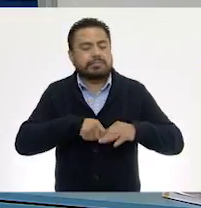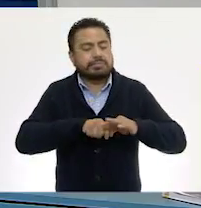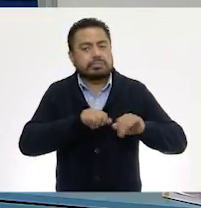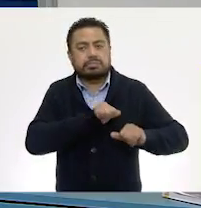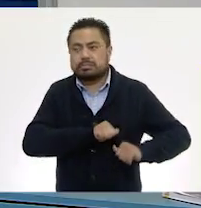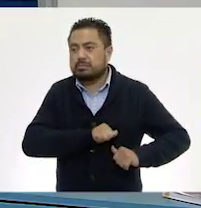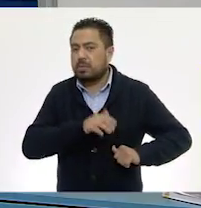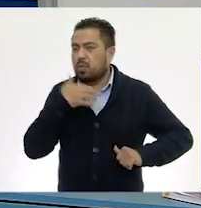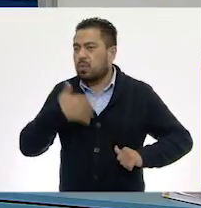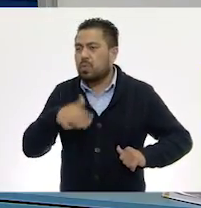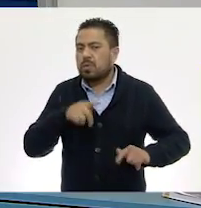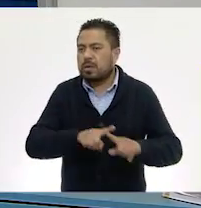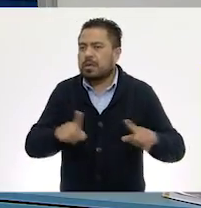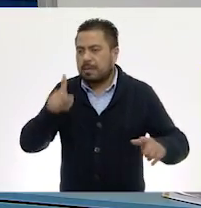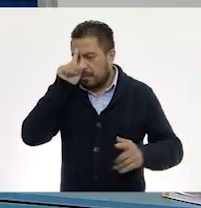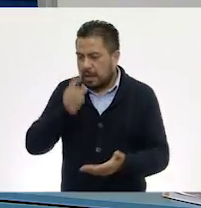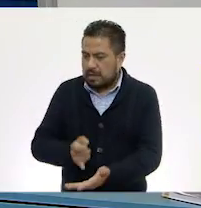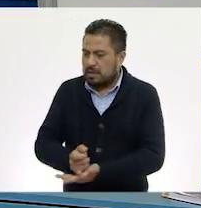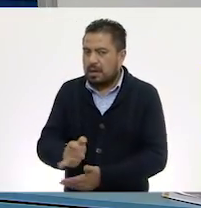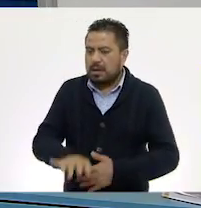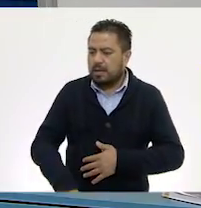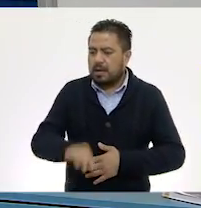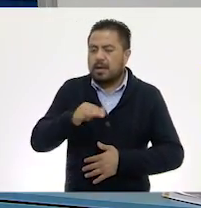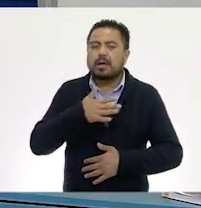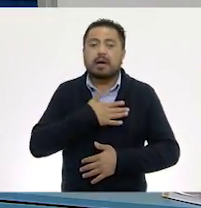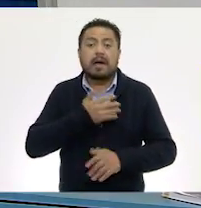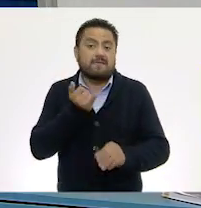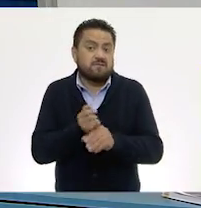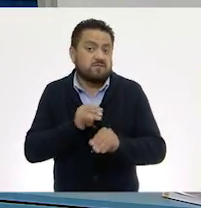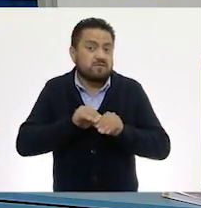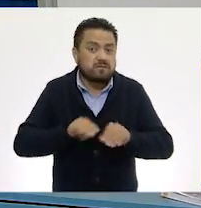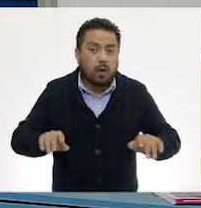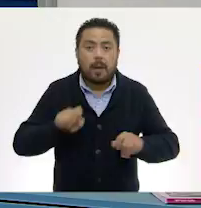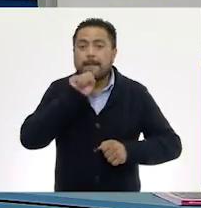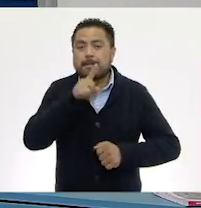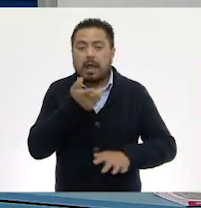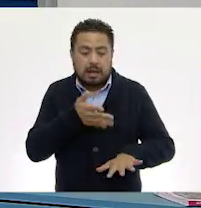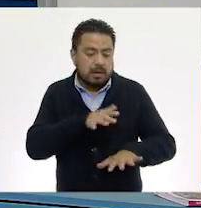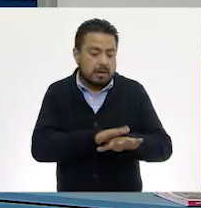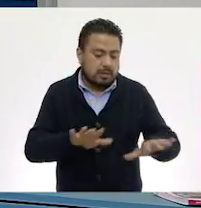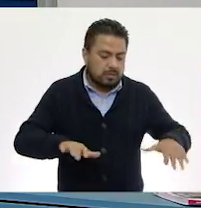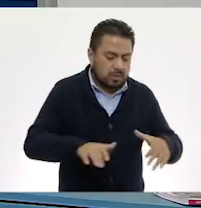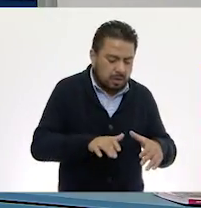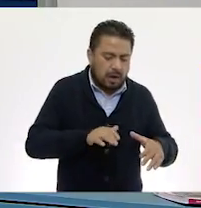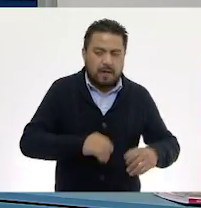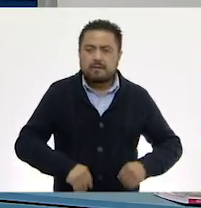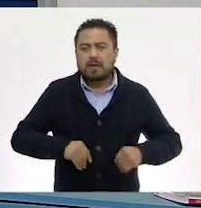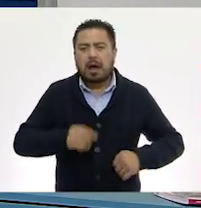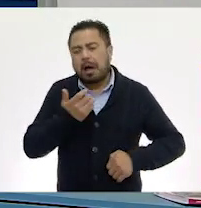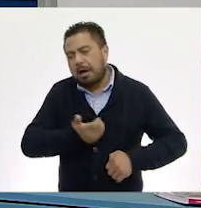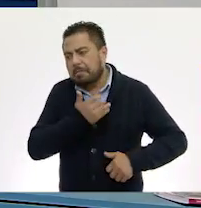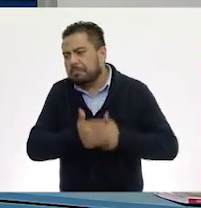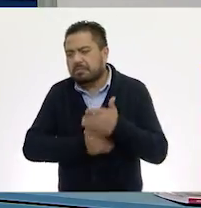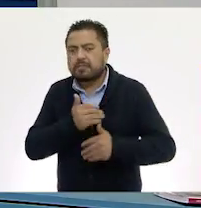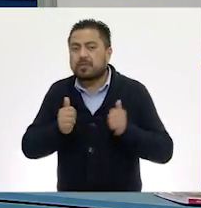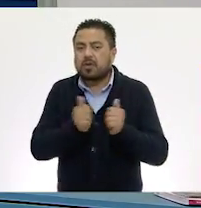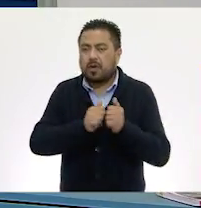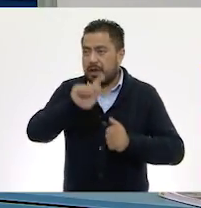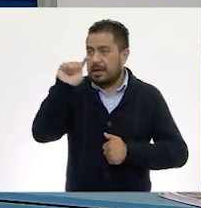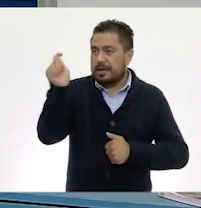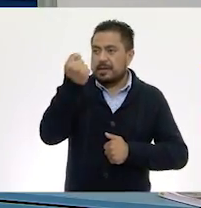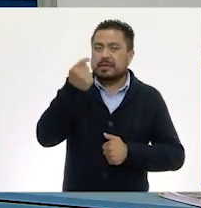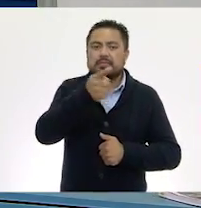gran diferencia en las decisiones que tomemos y la información que integremos a nuestras vidas a través de la